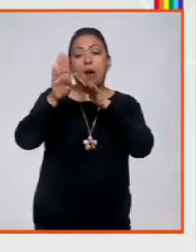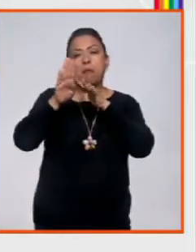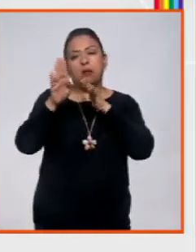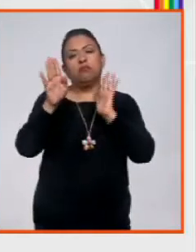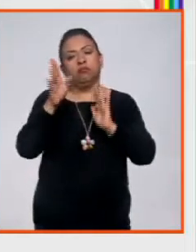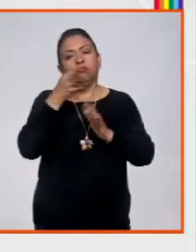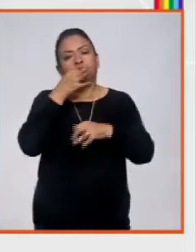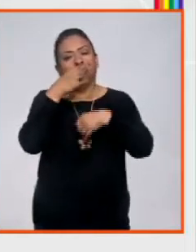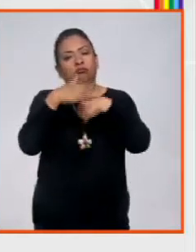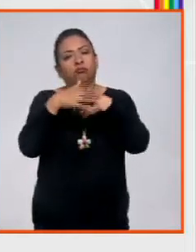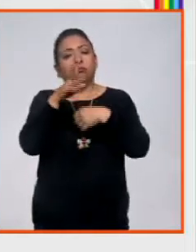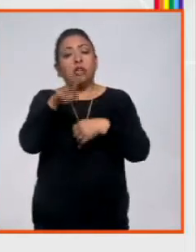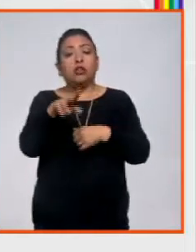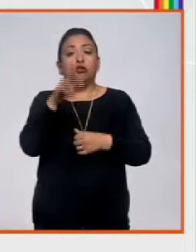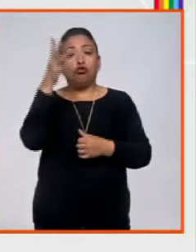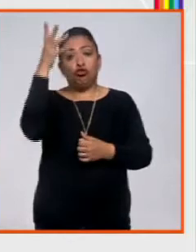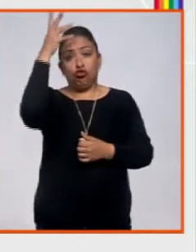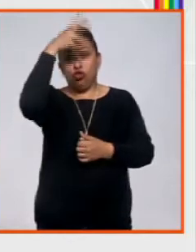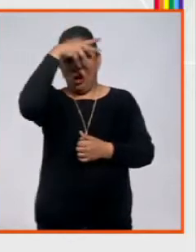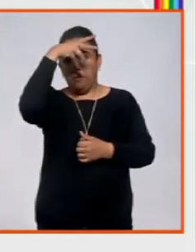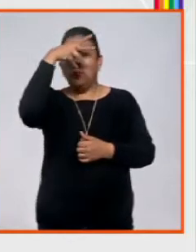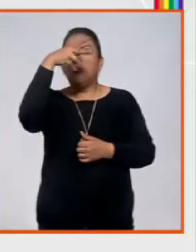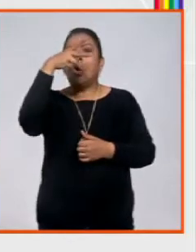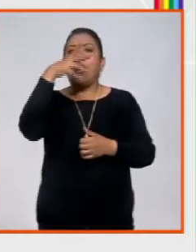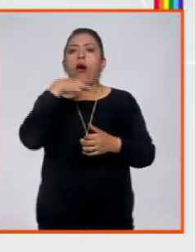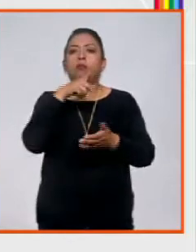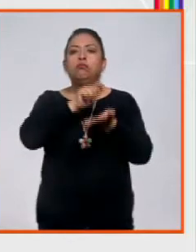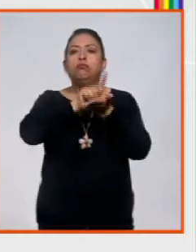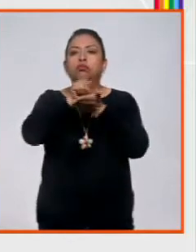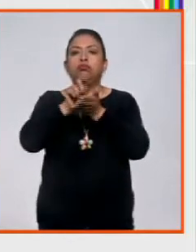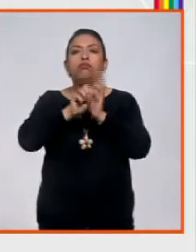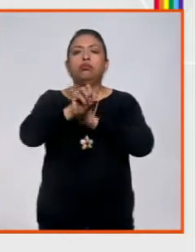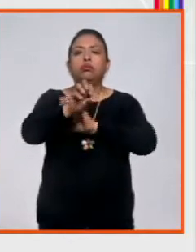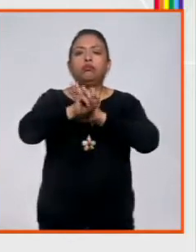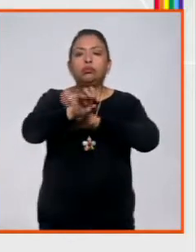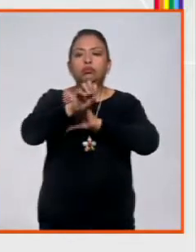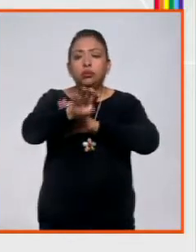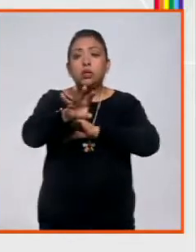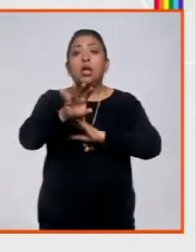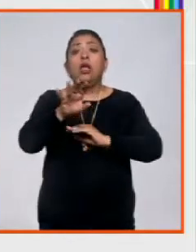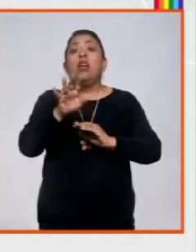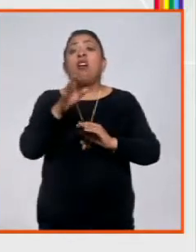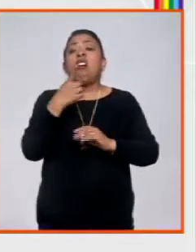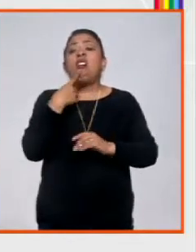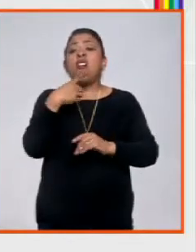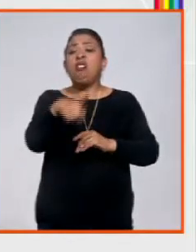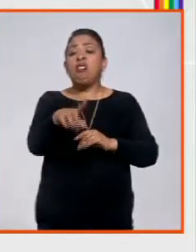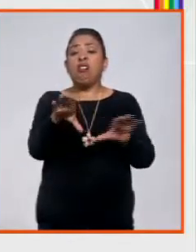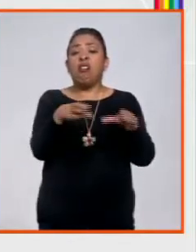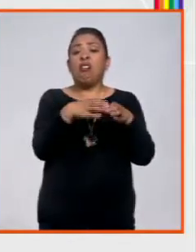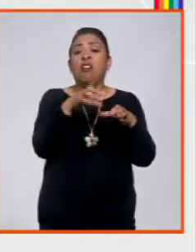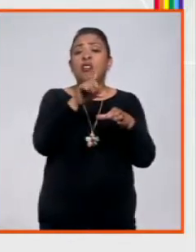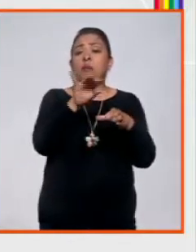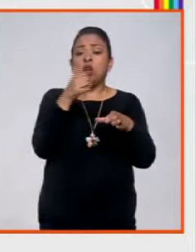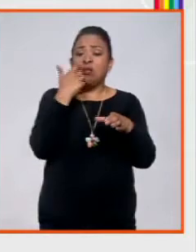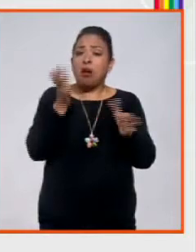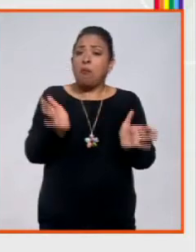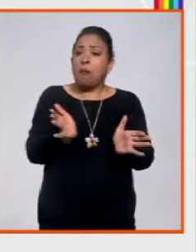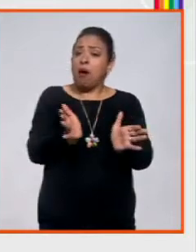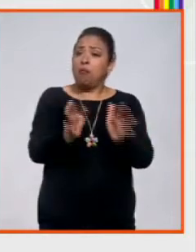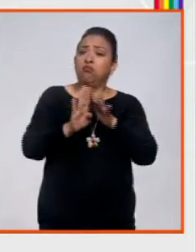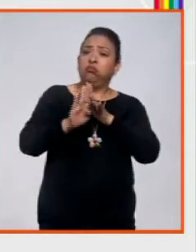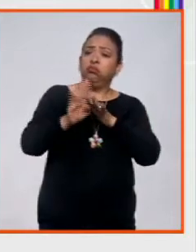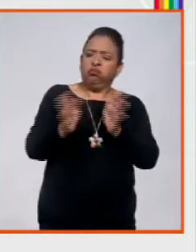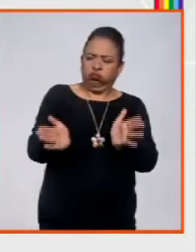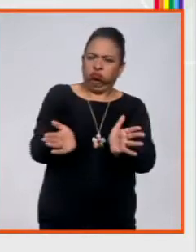respecto hay que decirlo donald trump ha estado enviando tweets en esta red social donde básicamente acusa a los demócratas de fomentar los